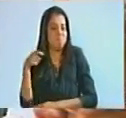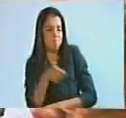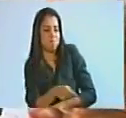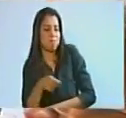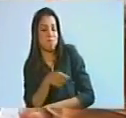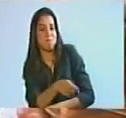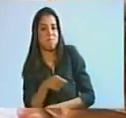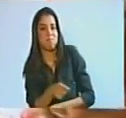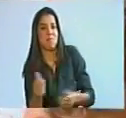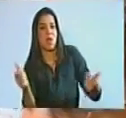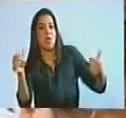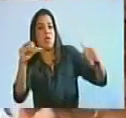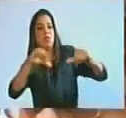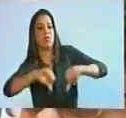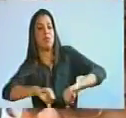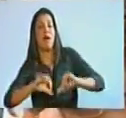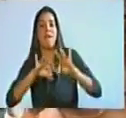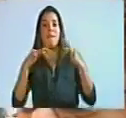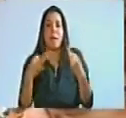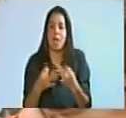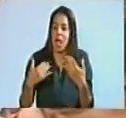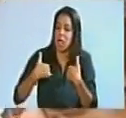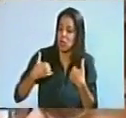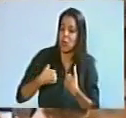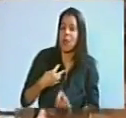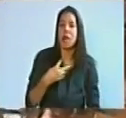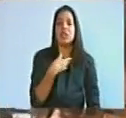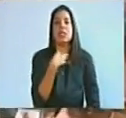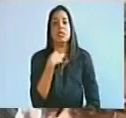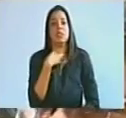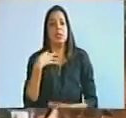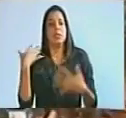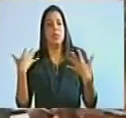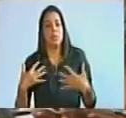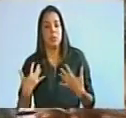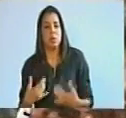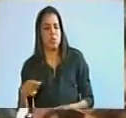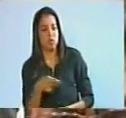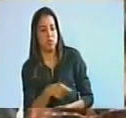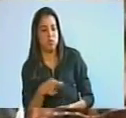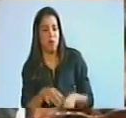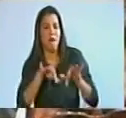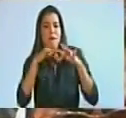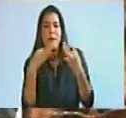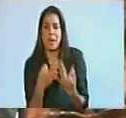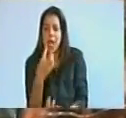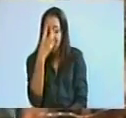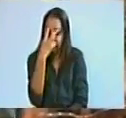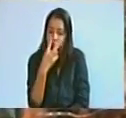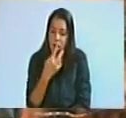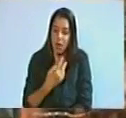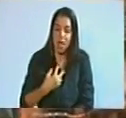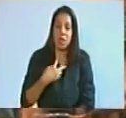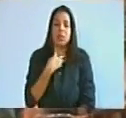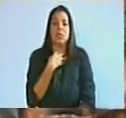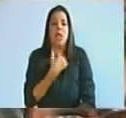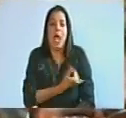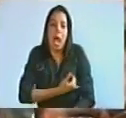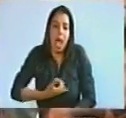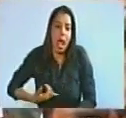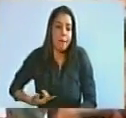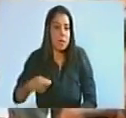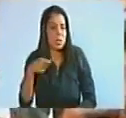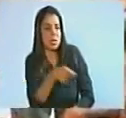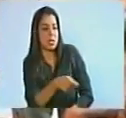desequilibrar nuestra familia, han atacado al hogar venezolano, han atacado las